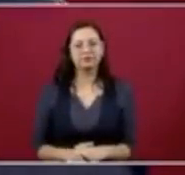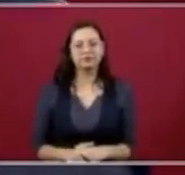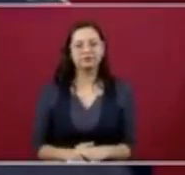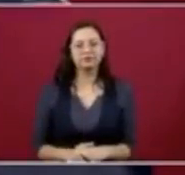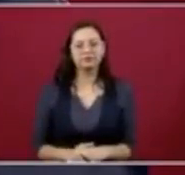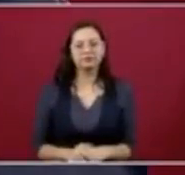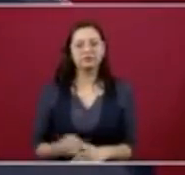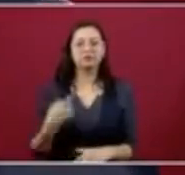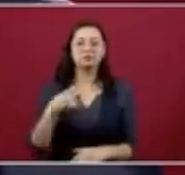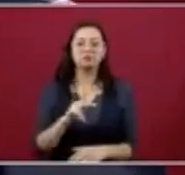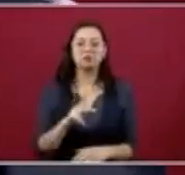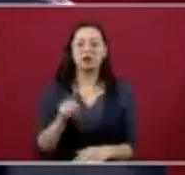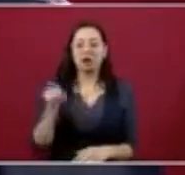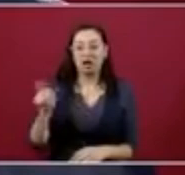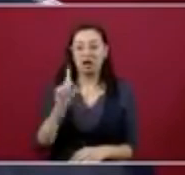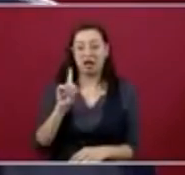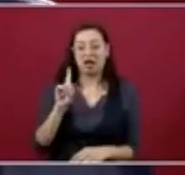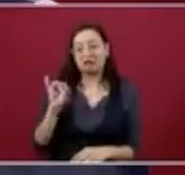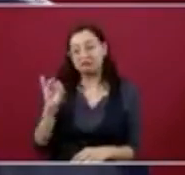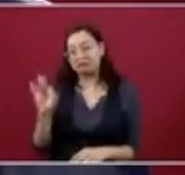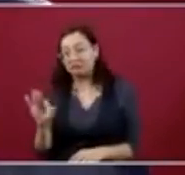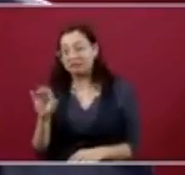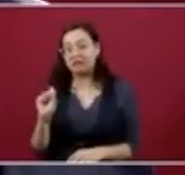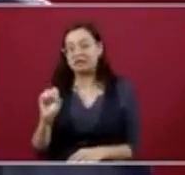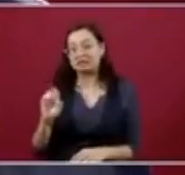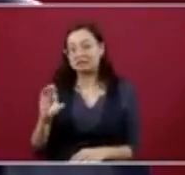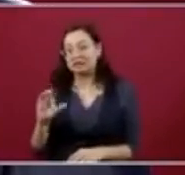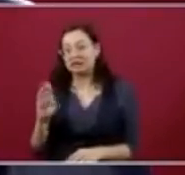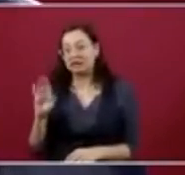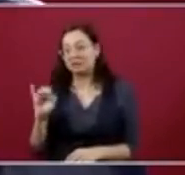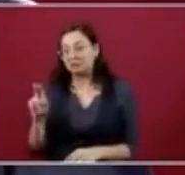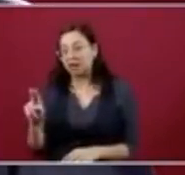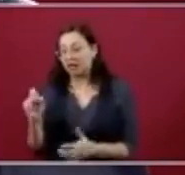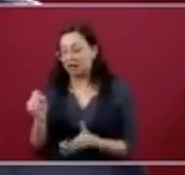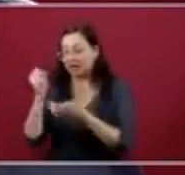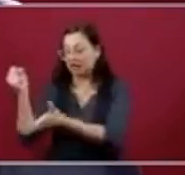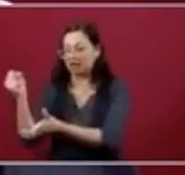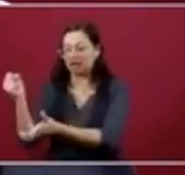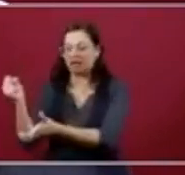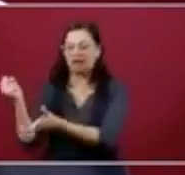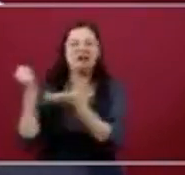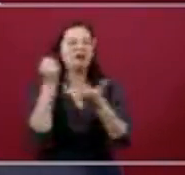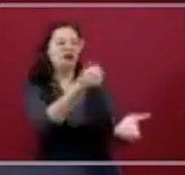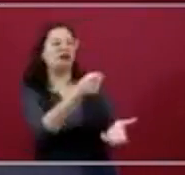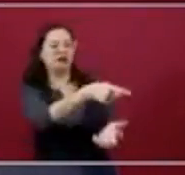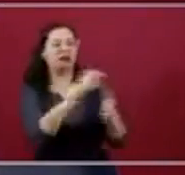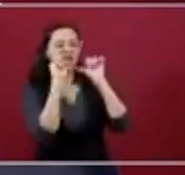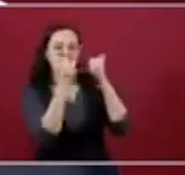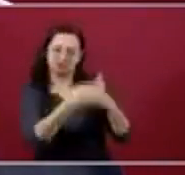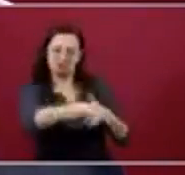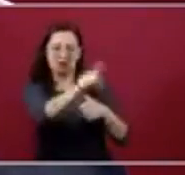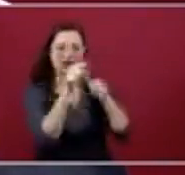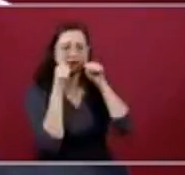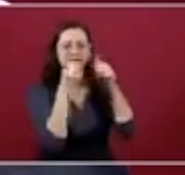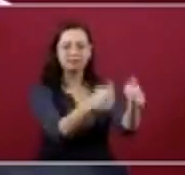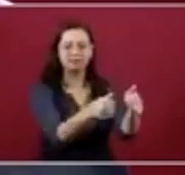darle el dinero para atender a los niños de la calle a una asociación.